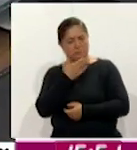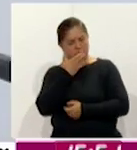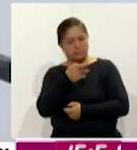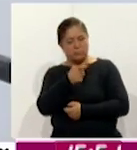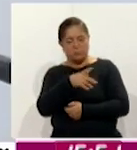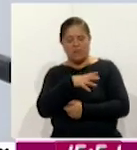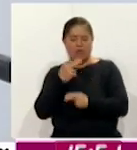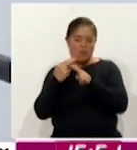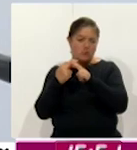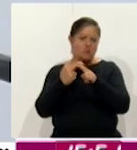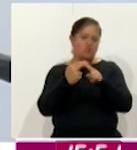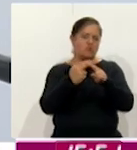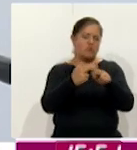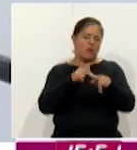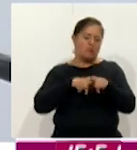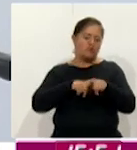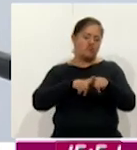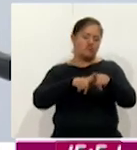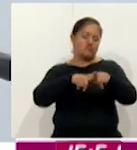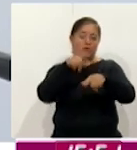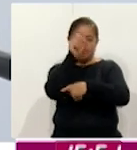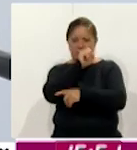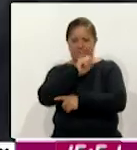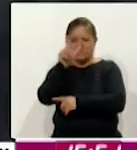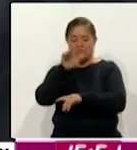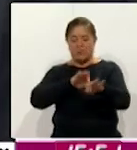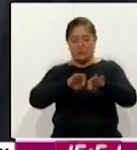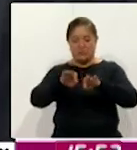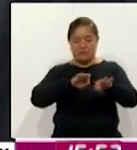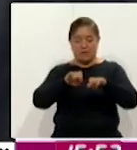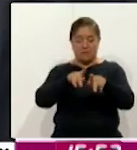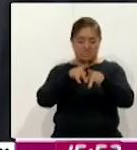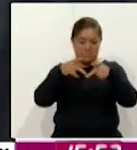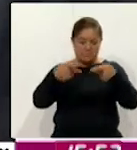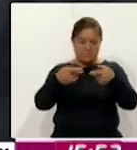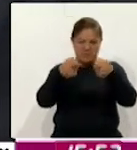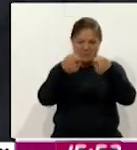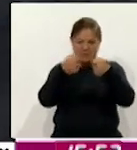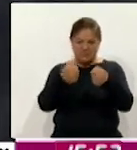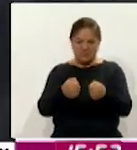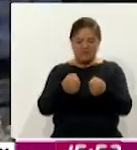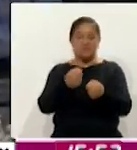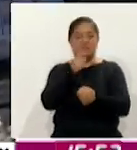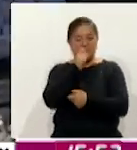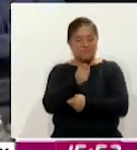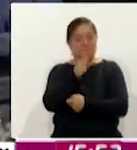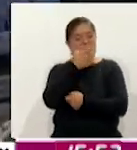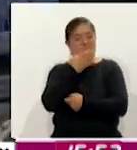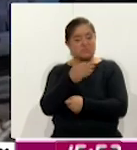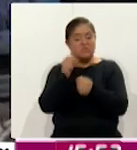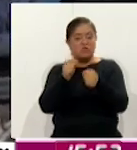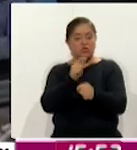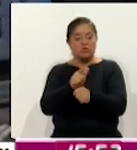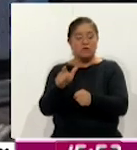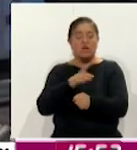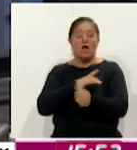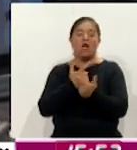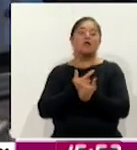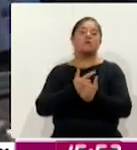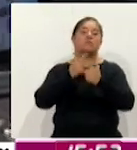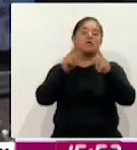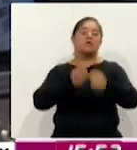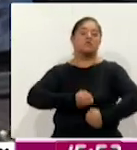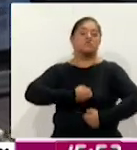la trayectoria, constancia, profesionalismo, trabajo periodístico de significación social y contribución al ejercicio de la libertad de expresión en